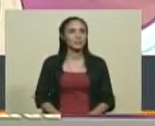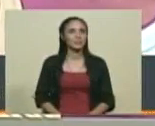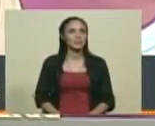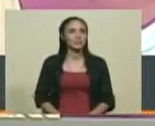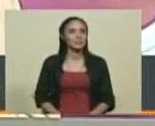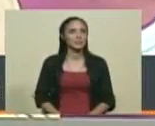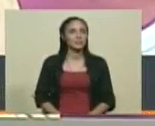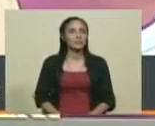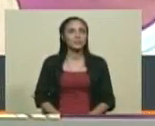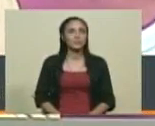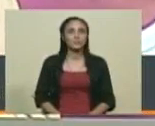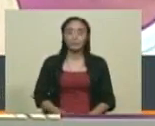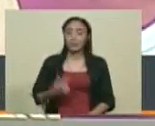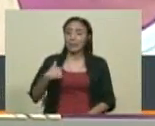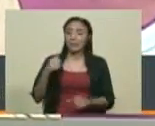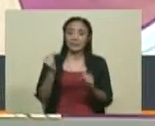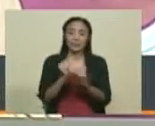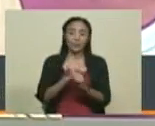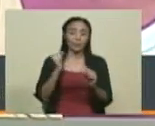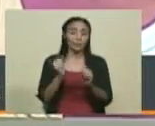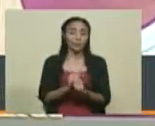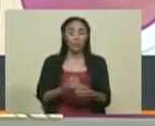es mucho el trabajo que hay que hacer.